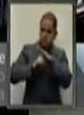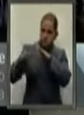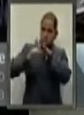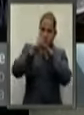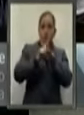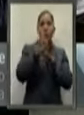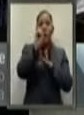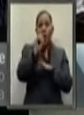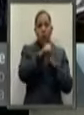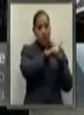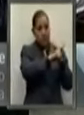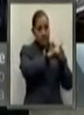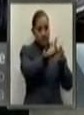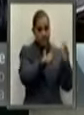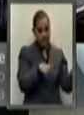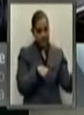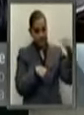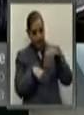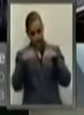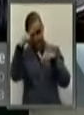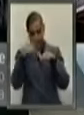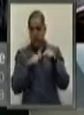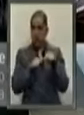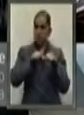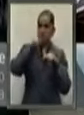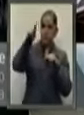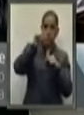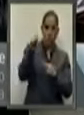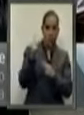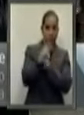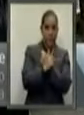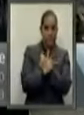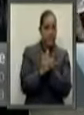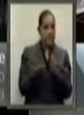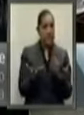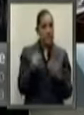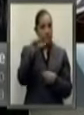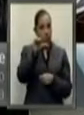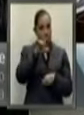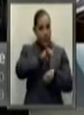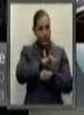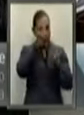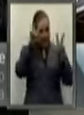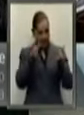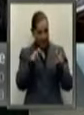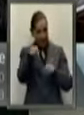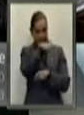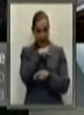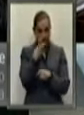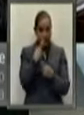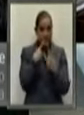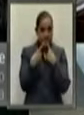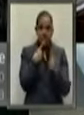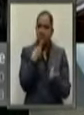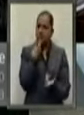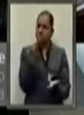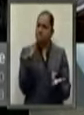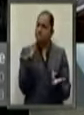migrantes. Para dimensionar la trascendencia del asunto que hoy discutimos, basta mencionar que según cifras